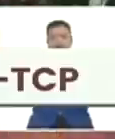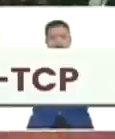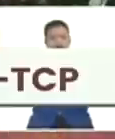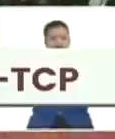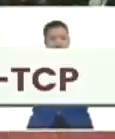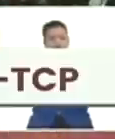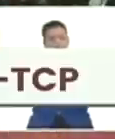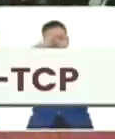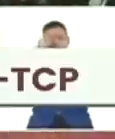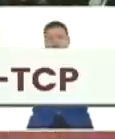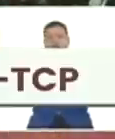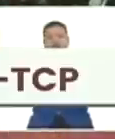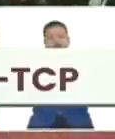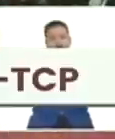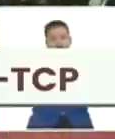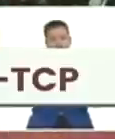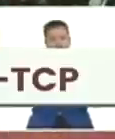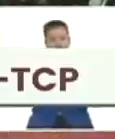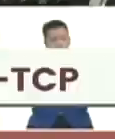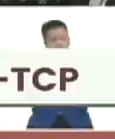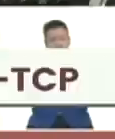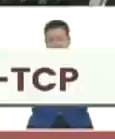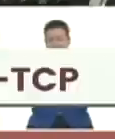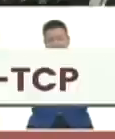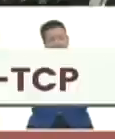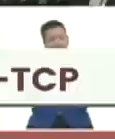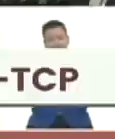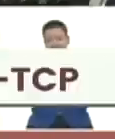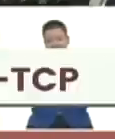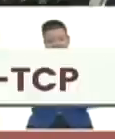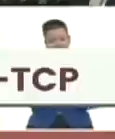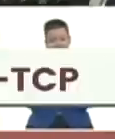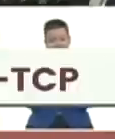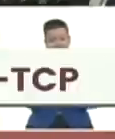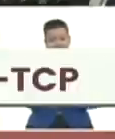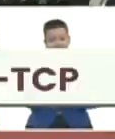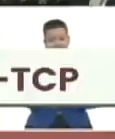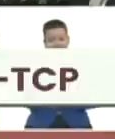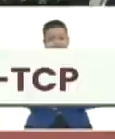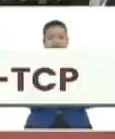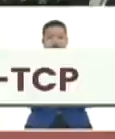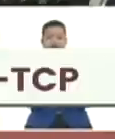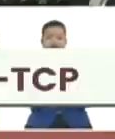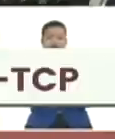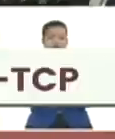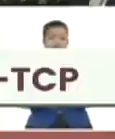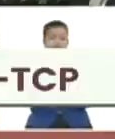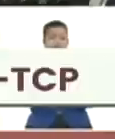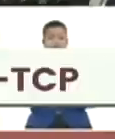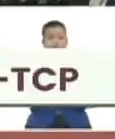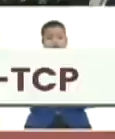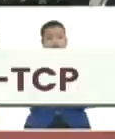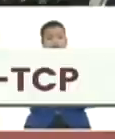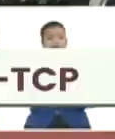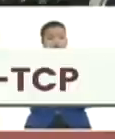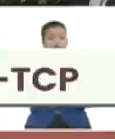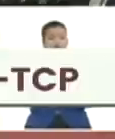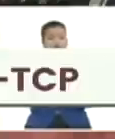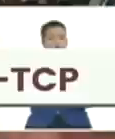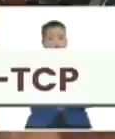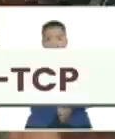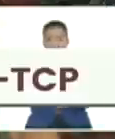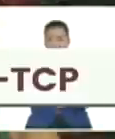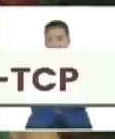las que terceros actores han pretendido envolver a estos dos países para desencadenar una confrontación de escala global.